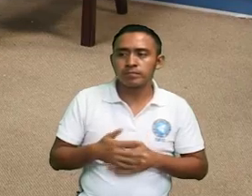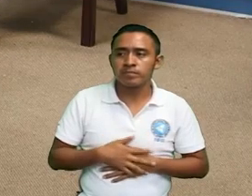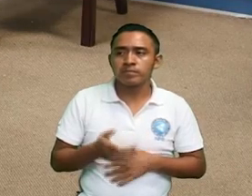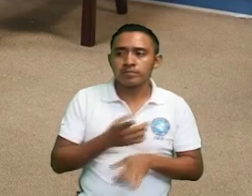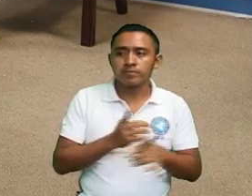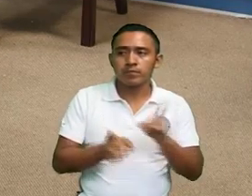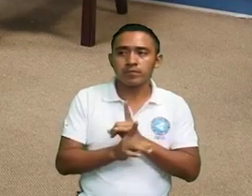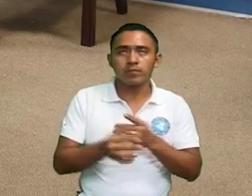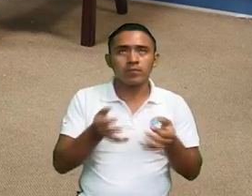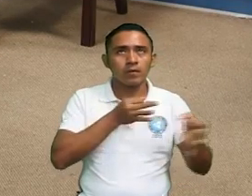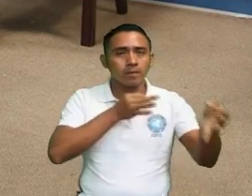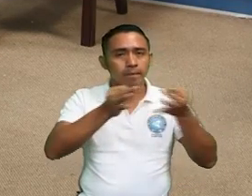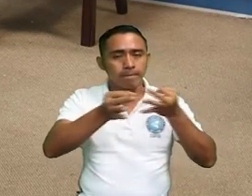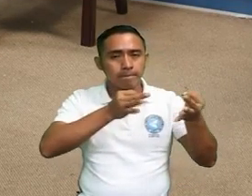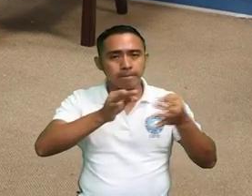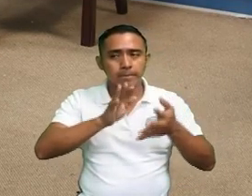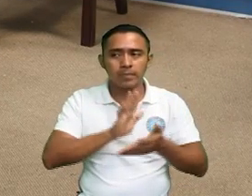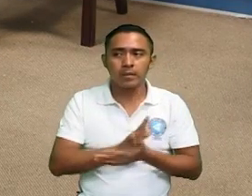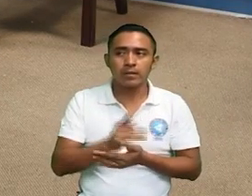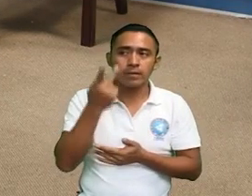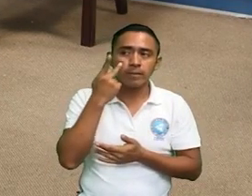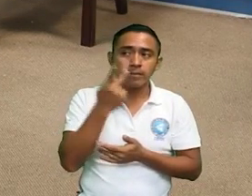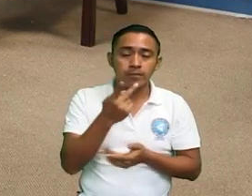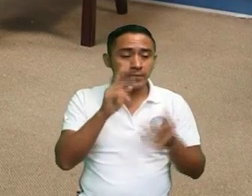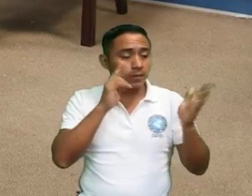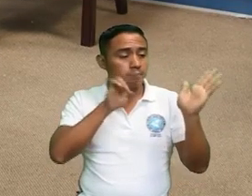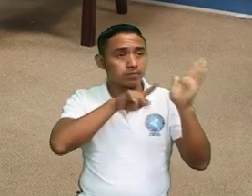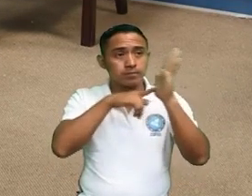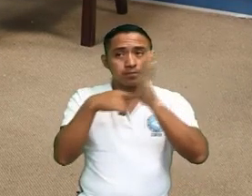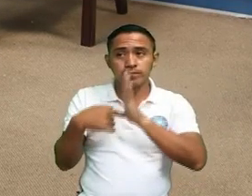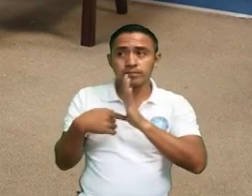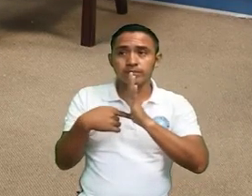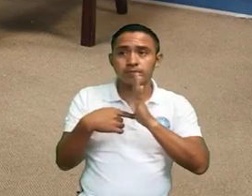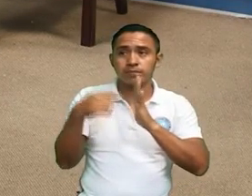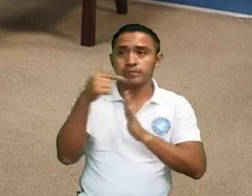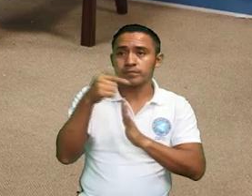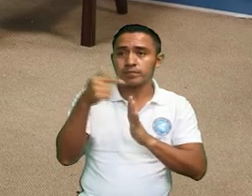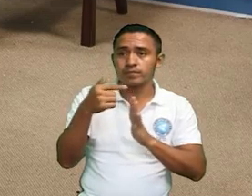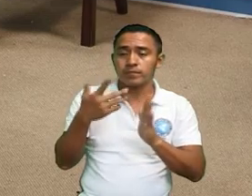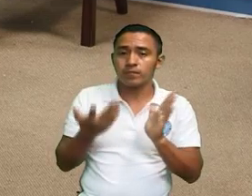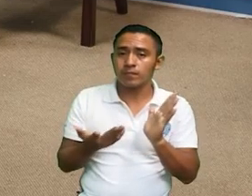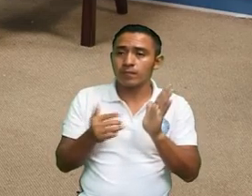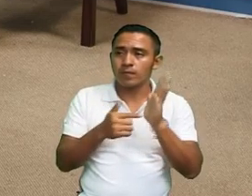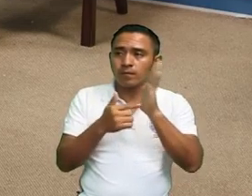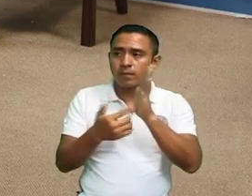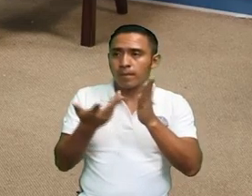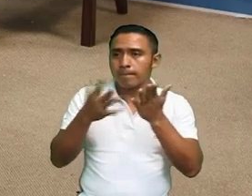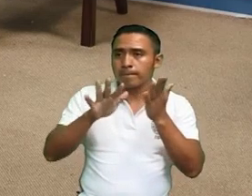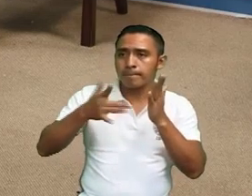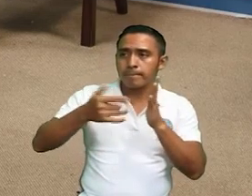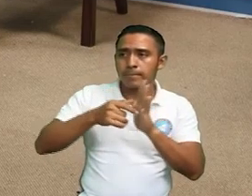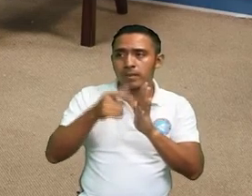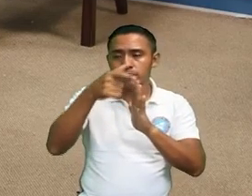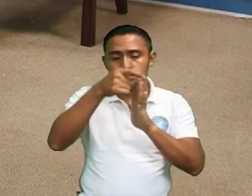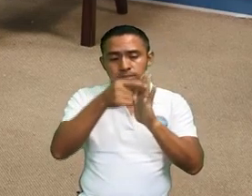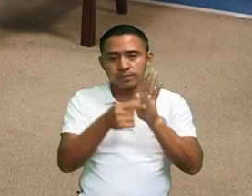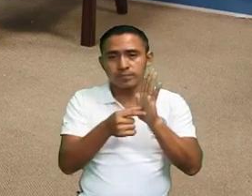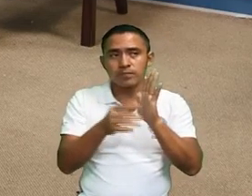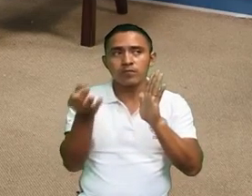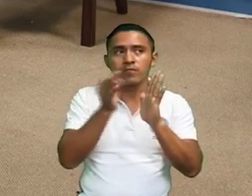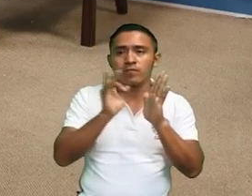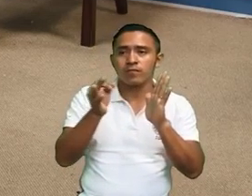poco sobre el reflujo, pues trajimos una laminita. Uh-huh. Esta laminita te refleja más o menos lo que es el sistema